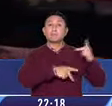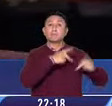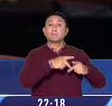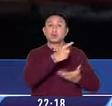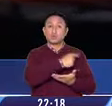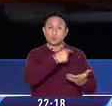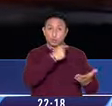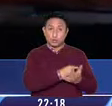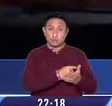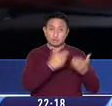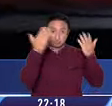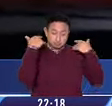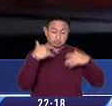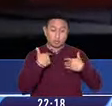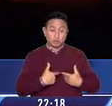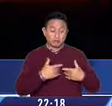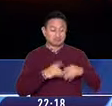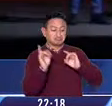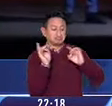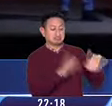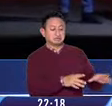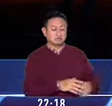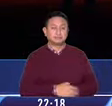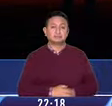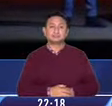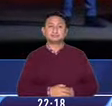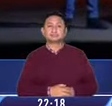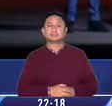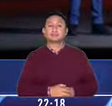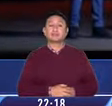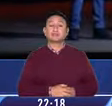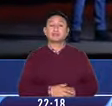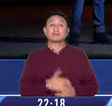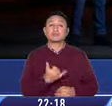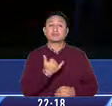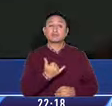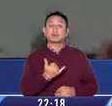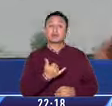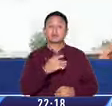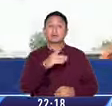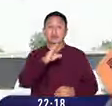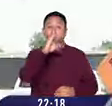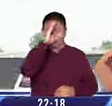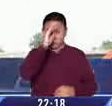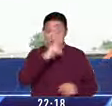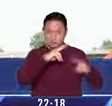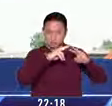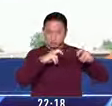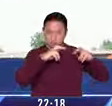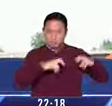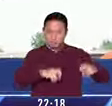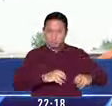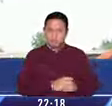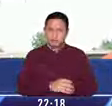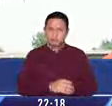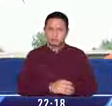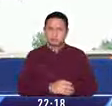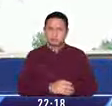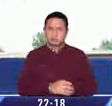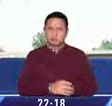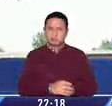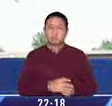Guasmo para abandonar su cuerpo. Dentro de la verificación por parte de DINASET y criminalística, el único